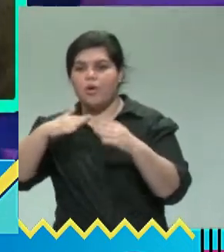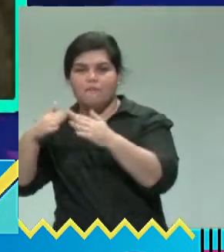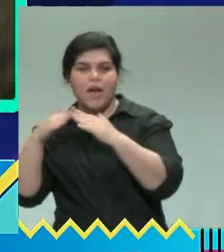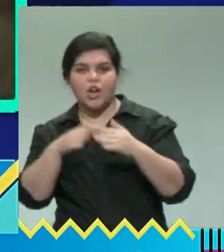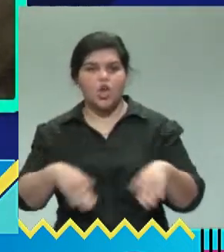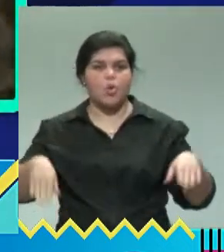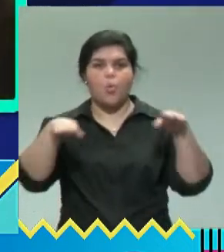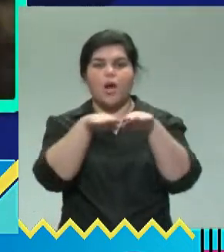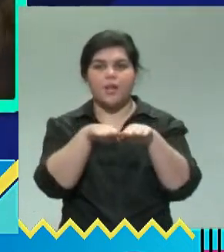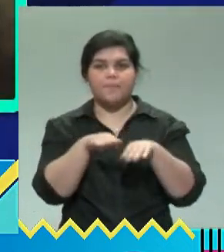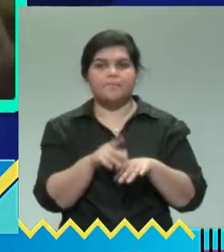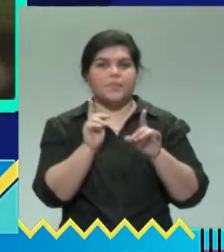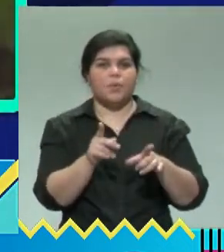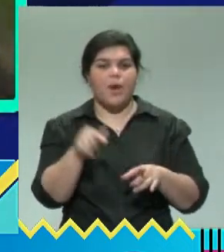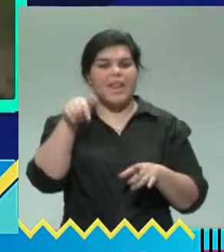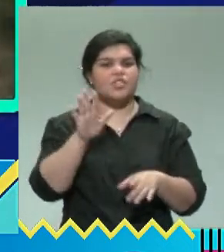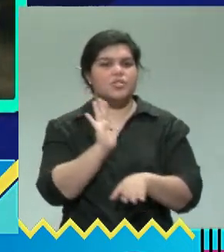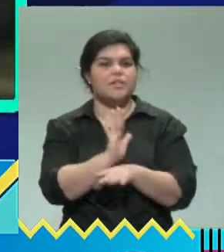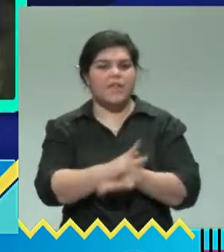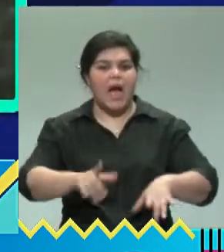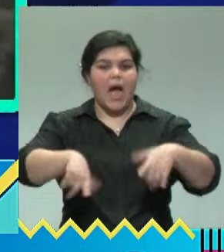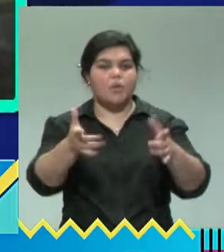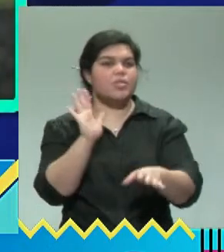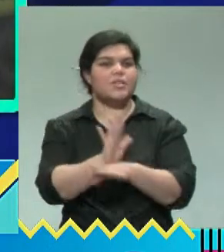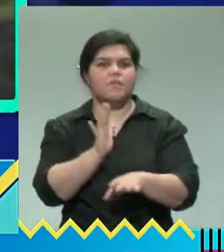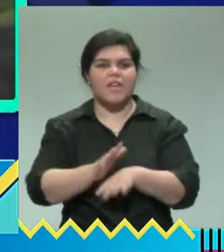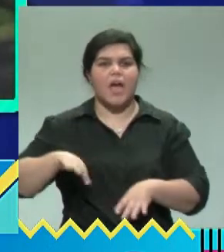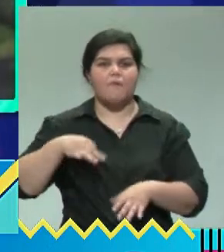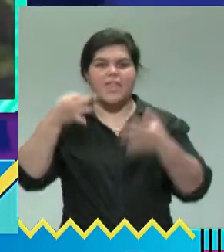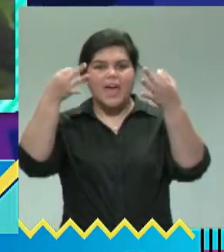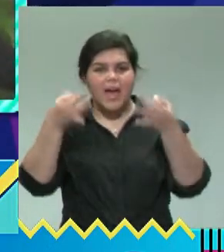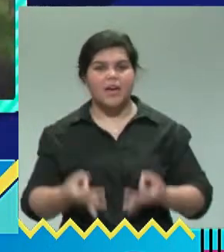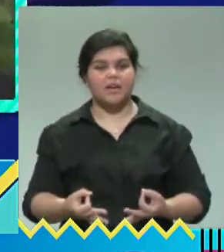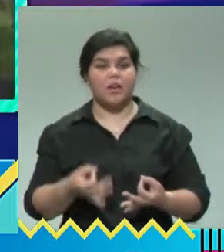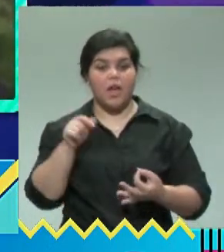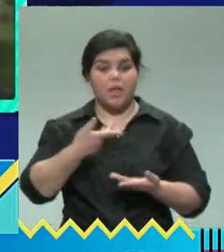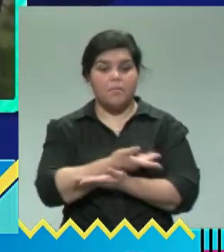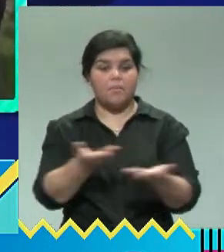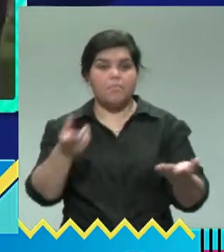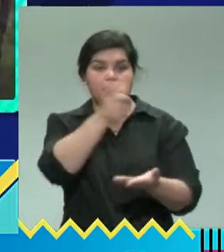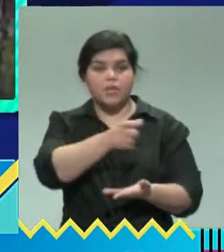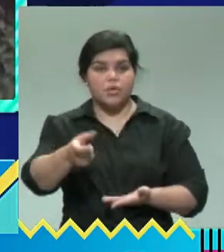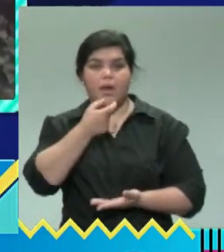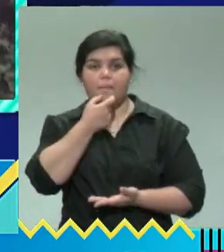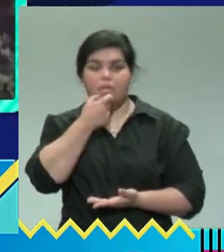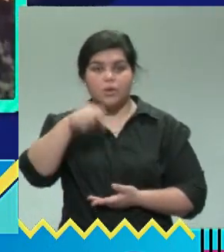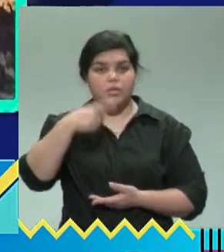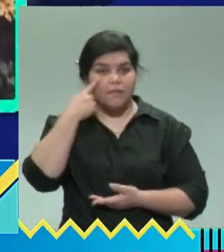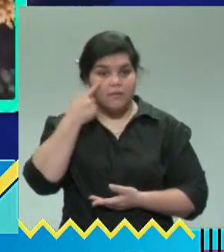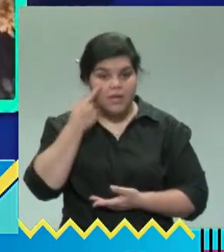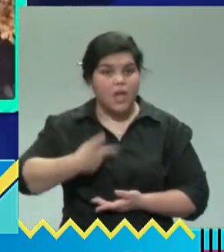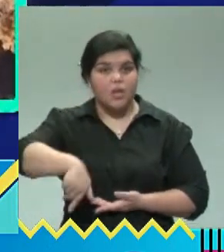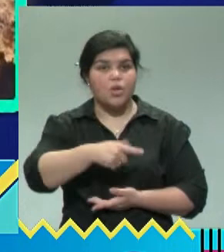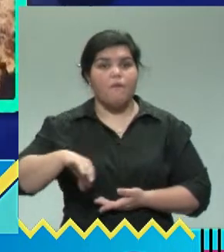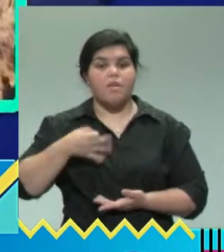hablamos de árbol, como lo decía Sergio, es calidad de vida. Entonces, cuando hablamos de garantizar calidad de vida a todos los mendocinos, tenemos que hablar también y